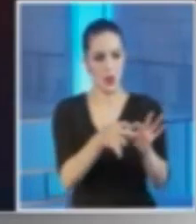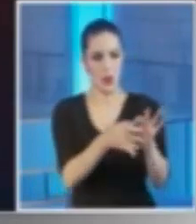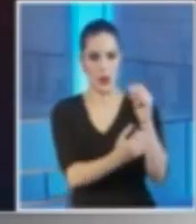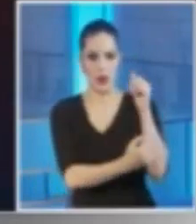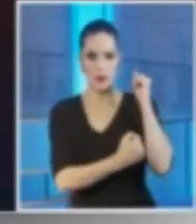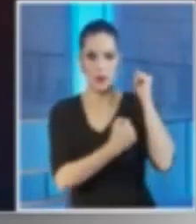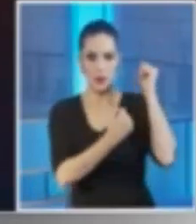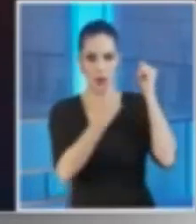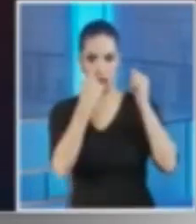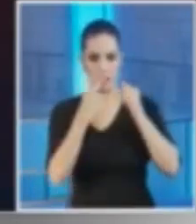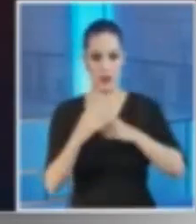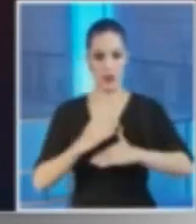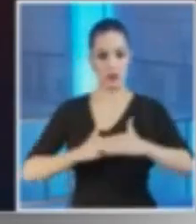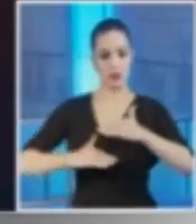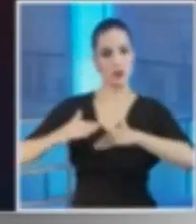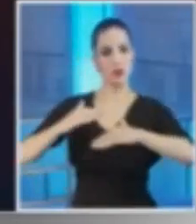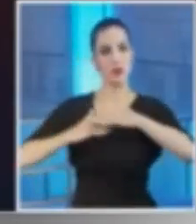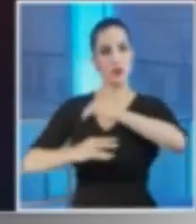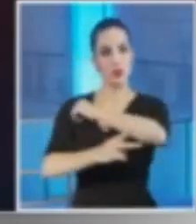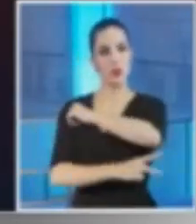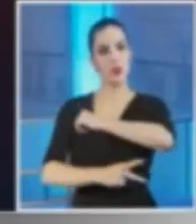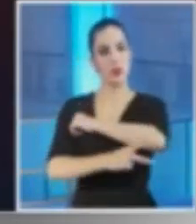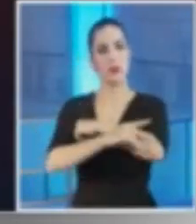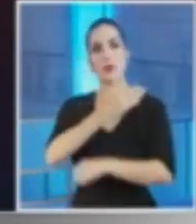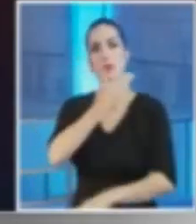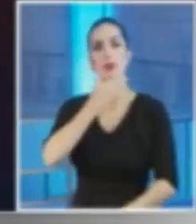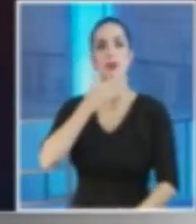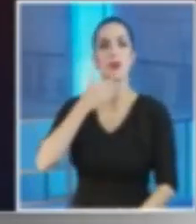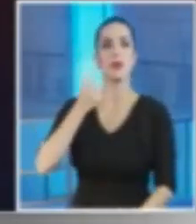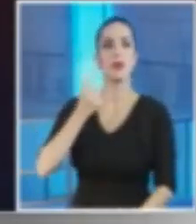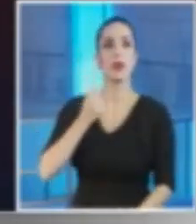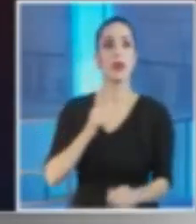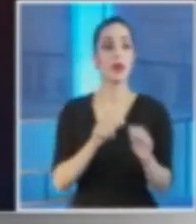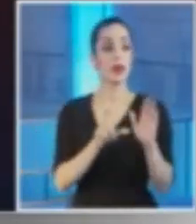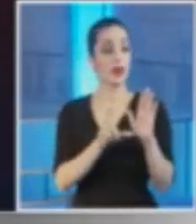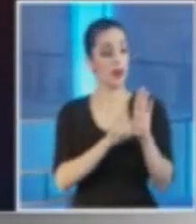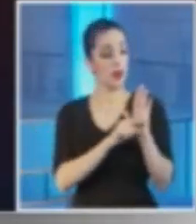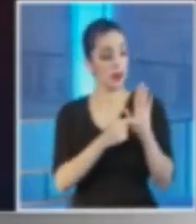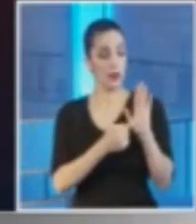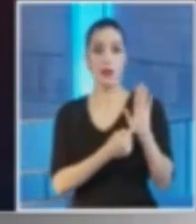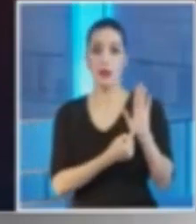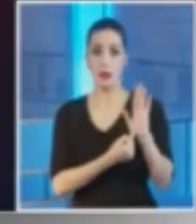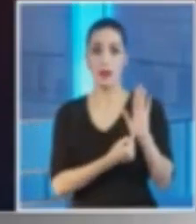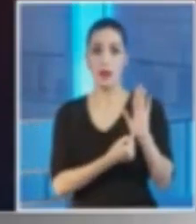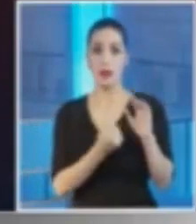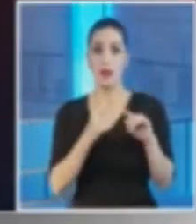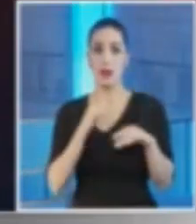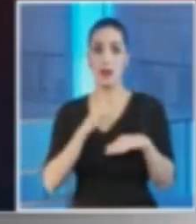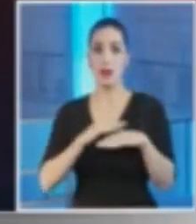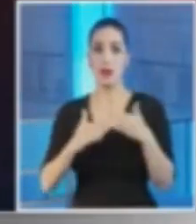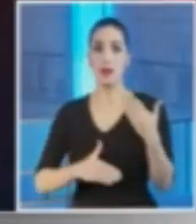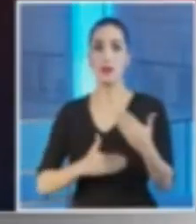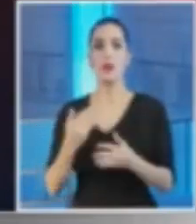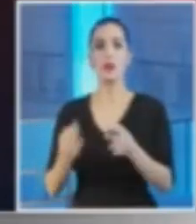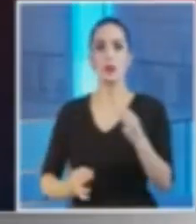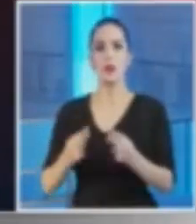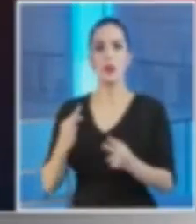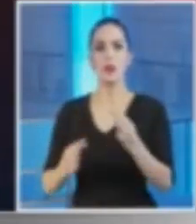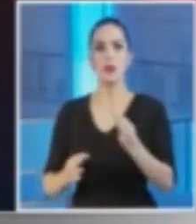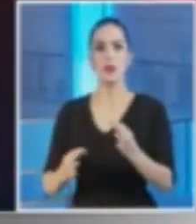fuerzas para construir un país próspero, de ley, pero sobre todo que sea